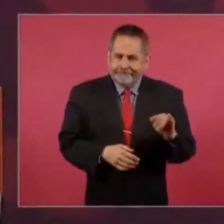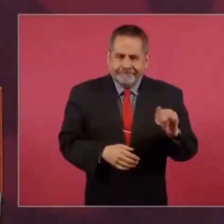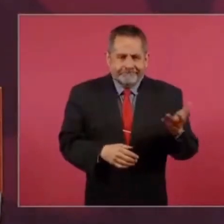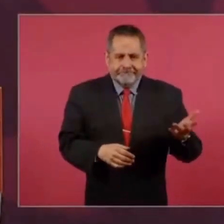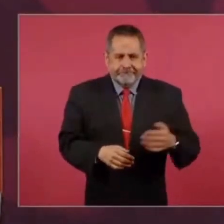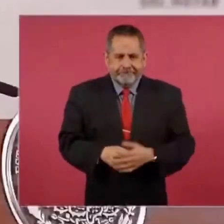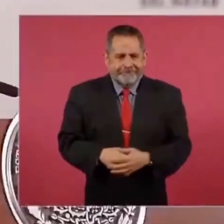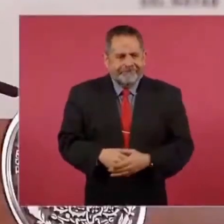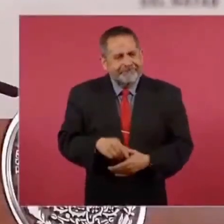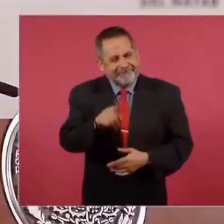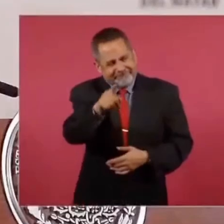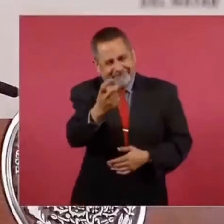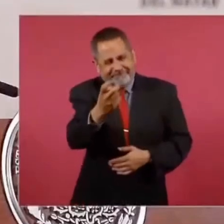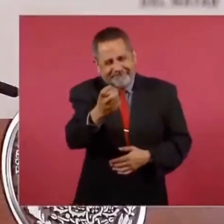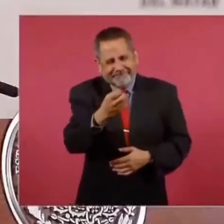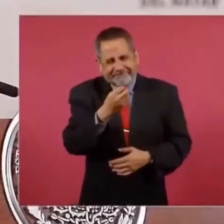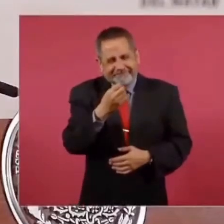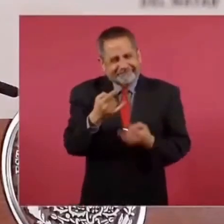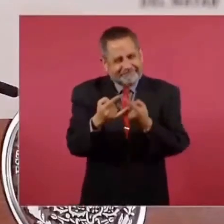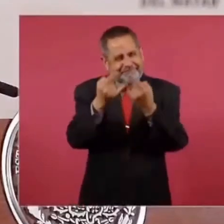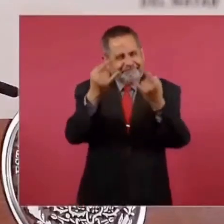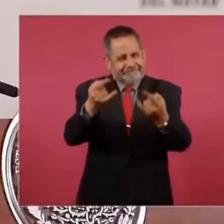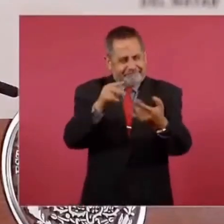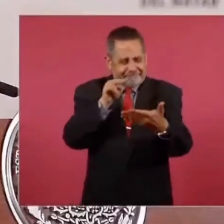Por eso es importante la historia,